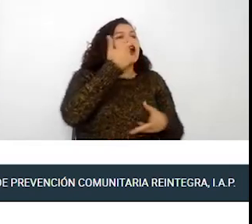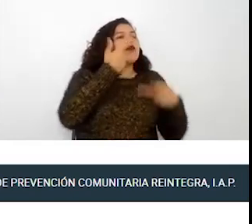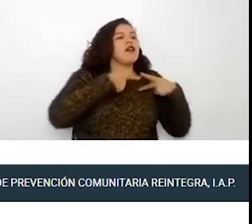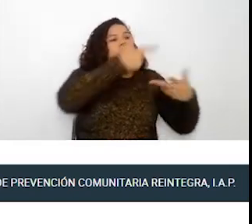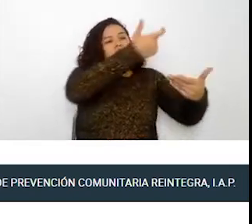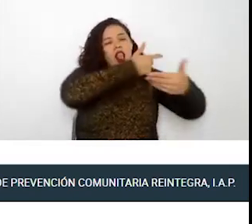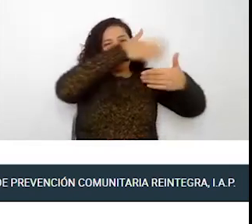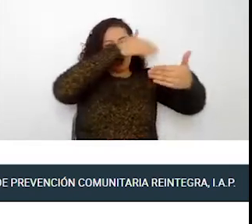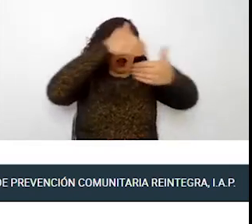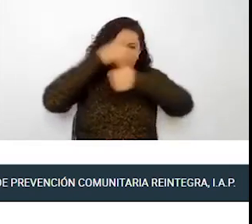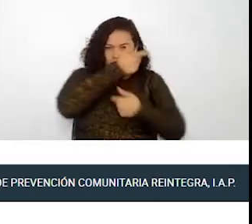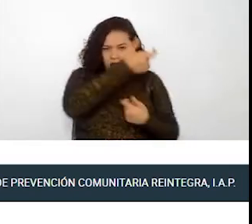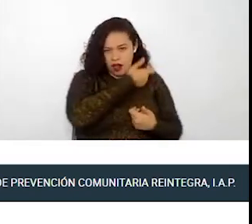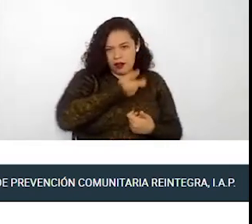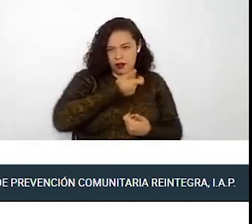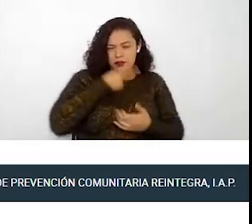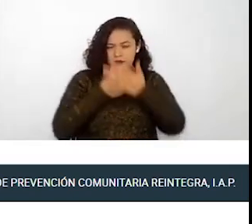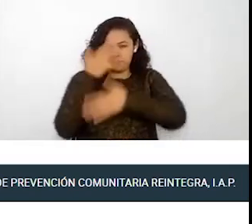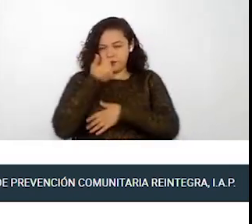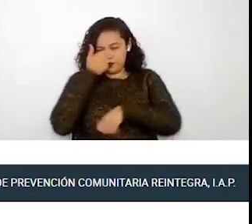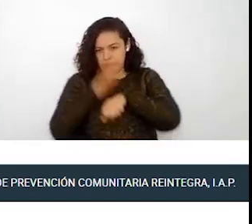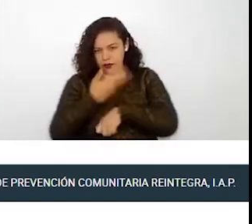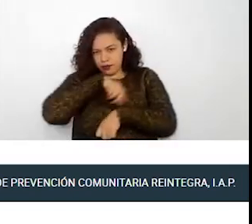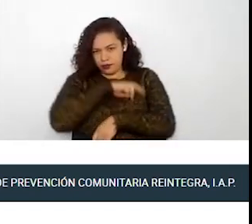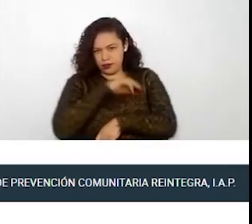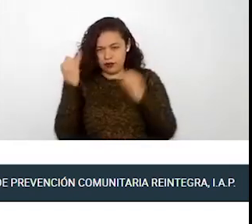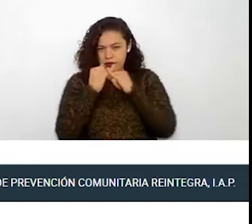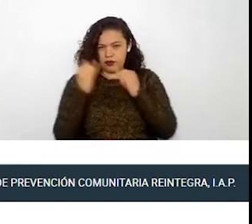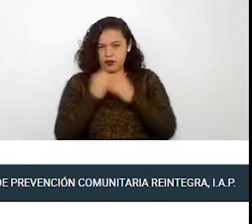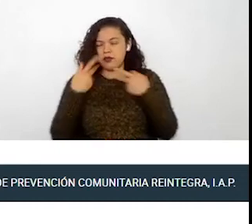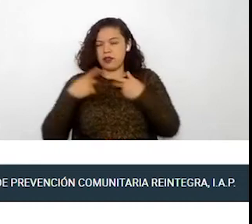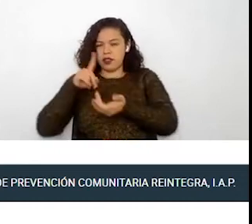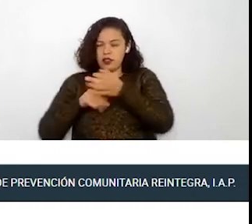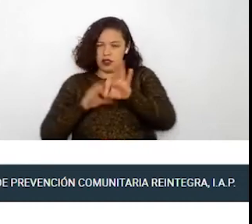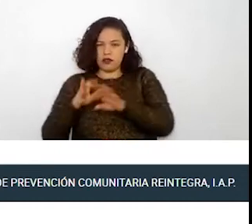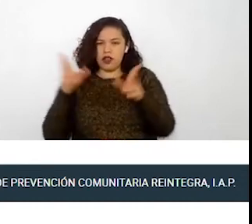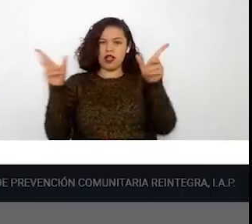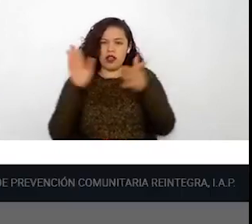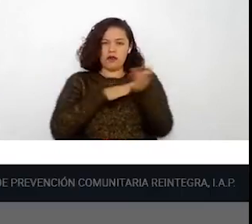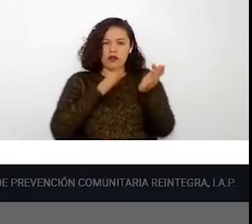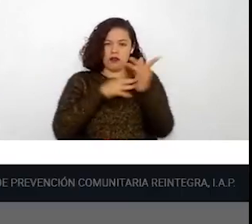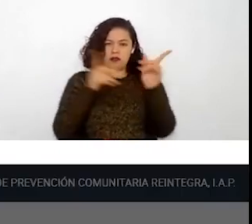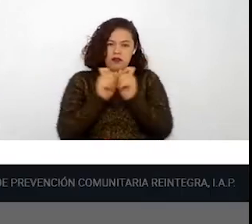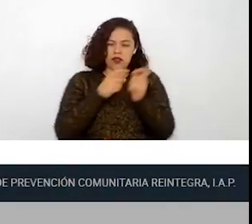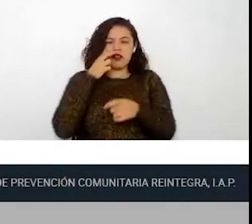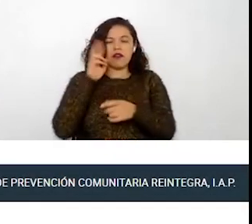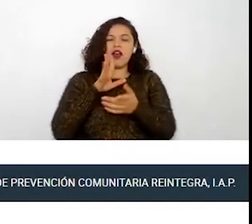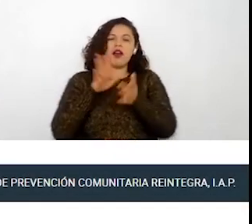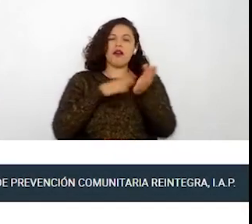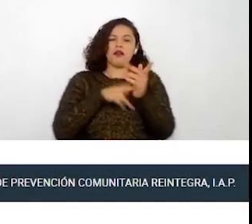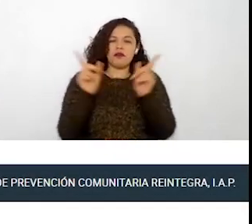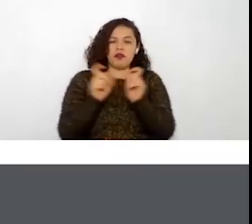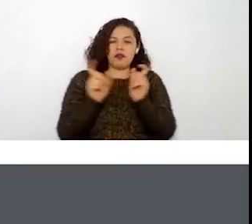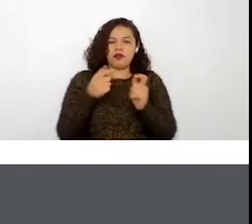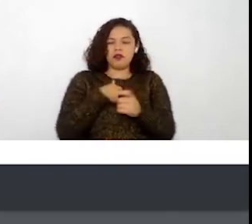los proyectos administrativos de la institución ni recursos humanos mi hoja resumen si se fijan aquí en la hoja resumen como no